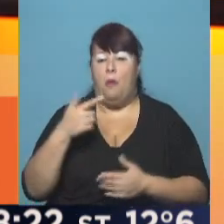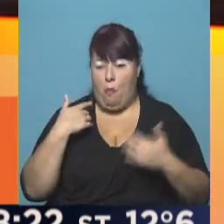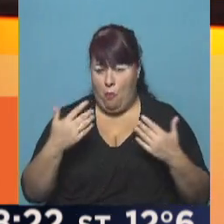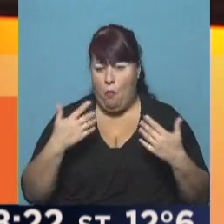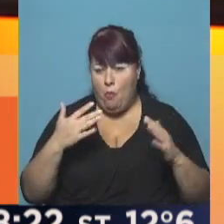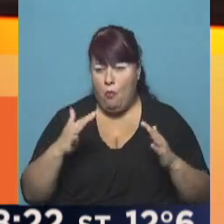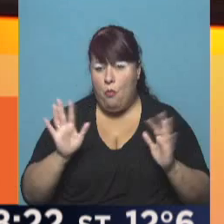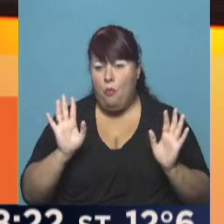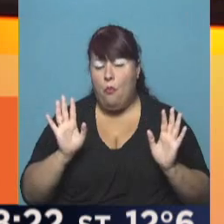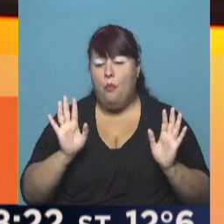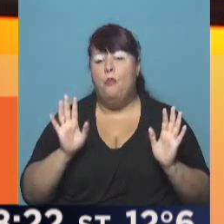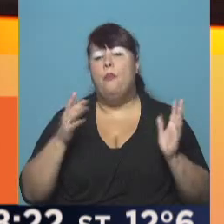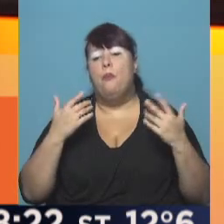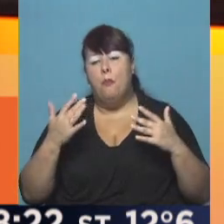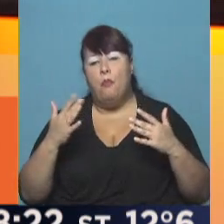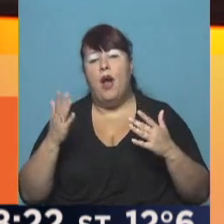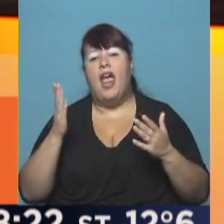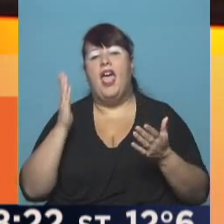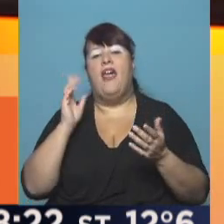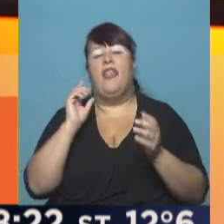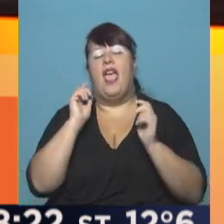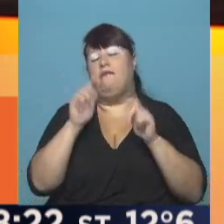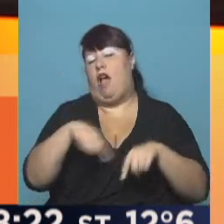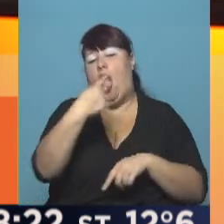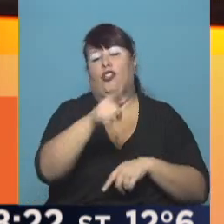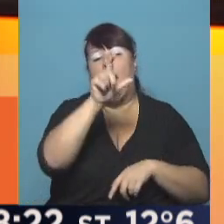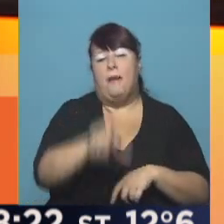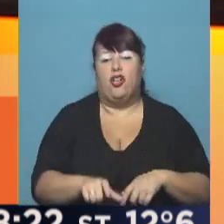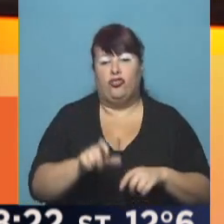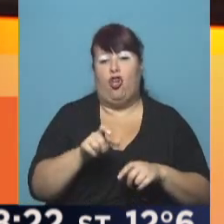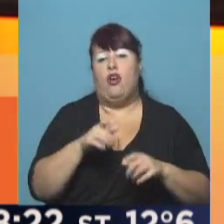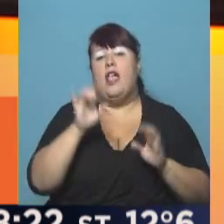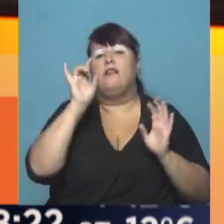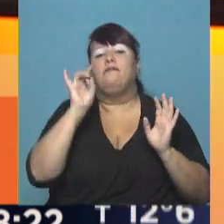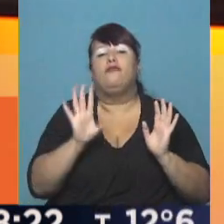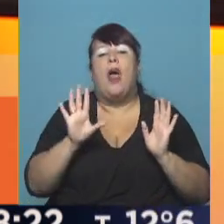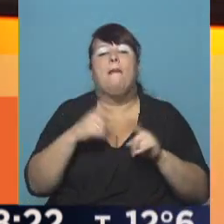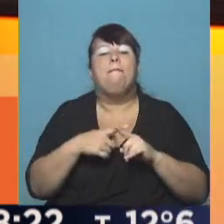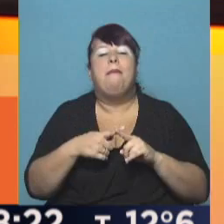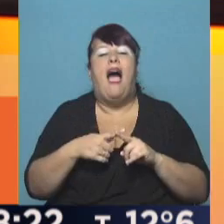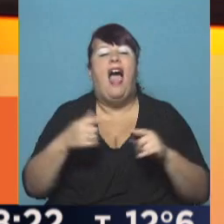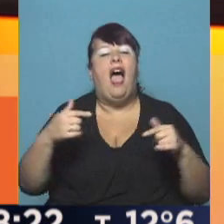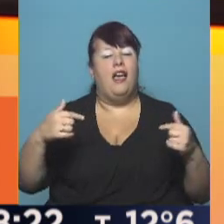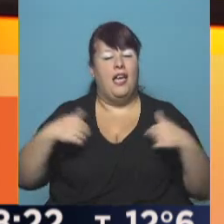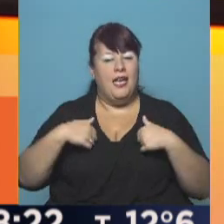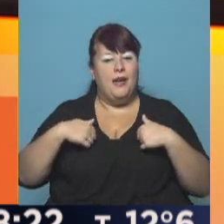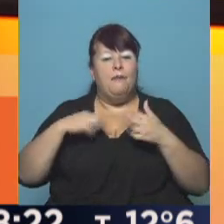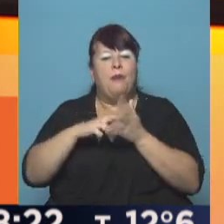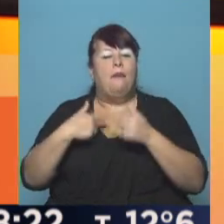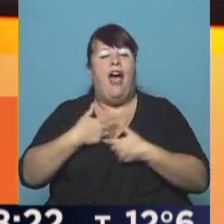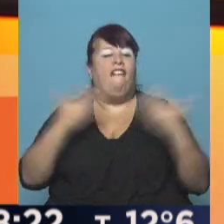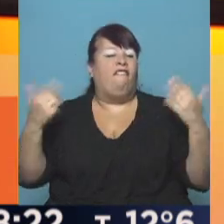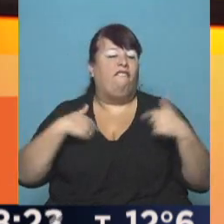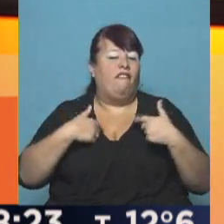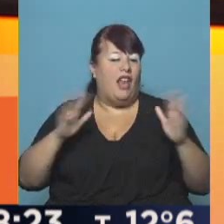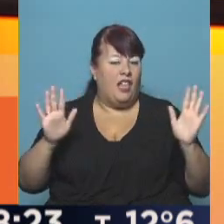le puede infringir un daño a otra persona solo para resolver satisfacción personal. para